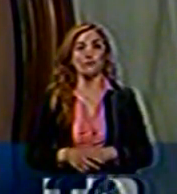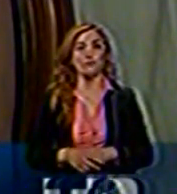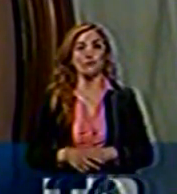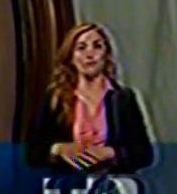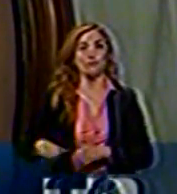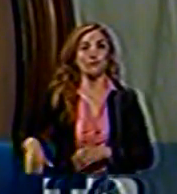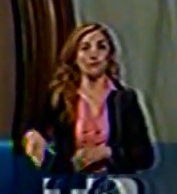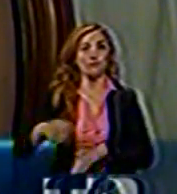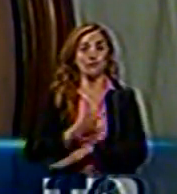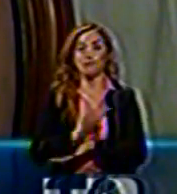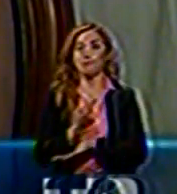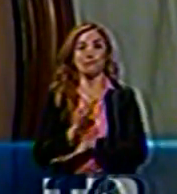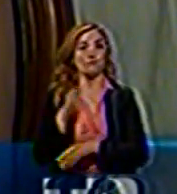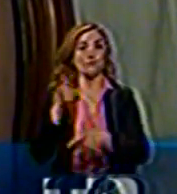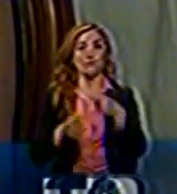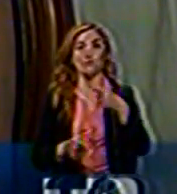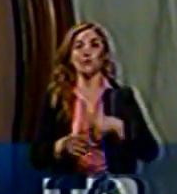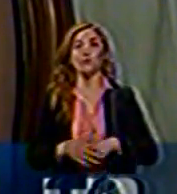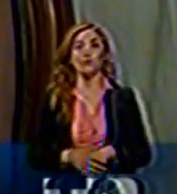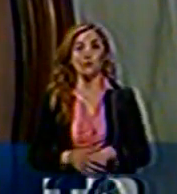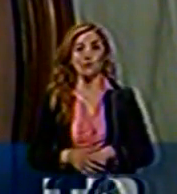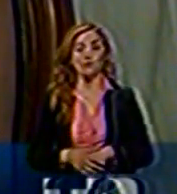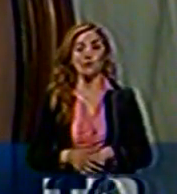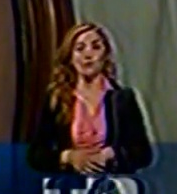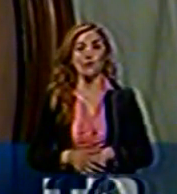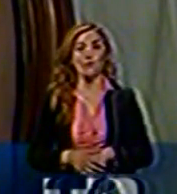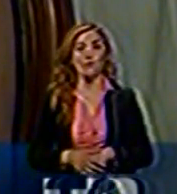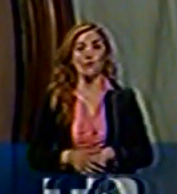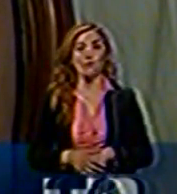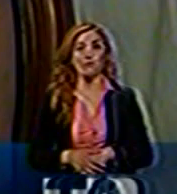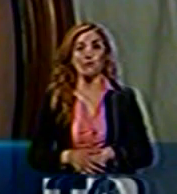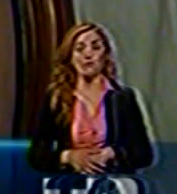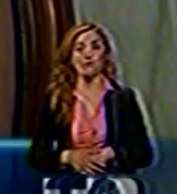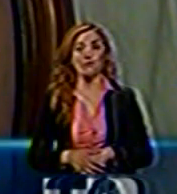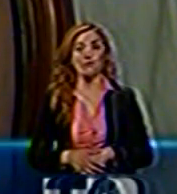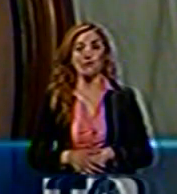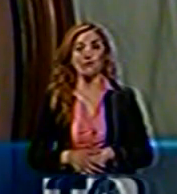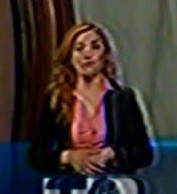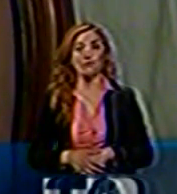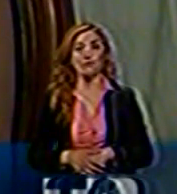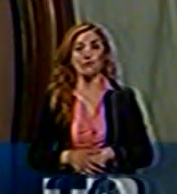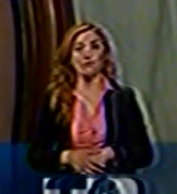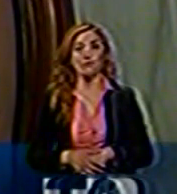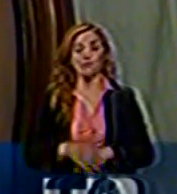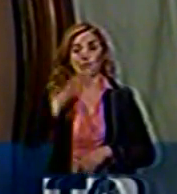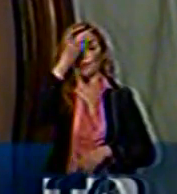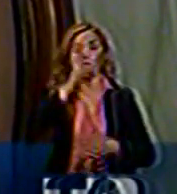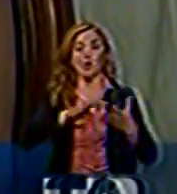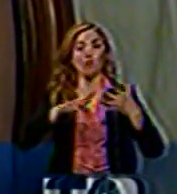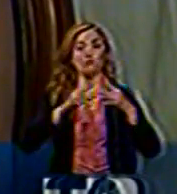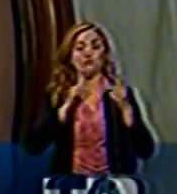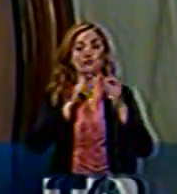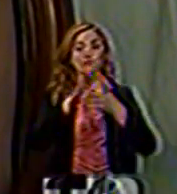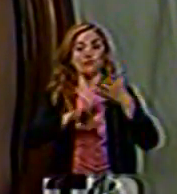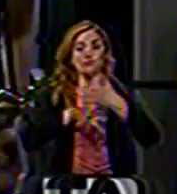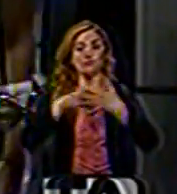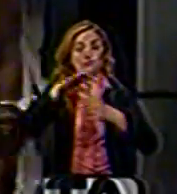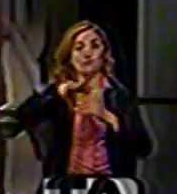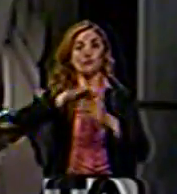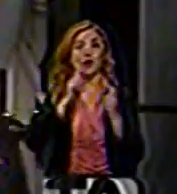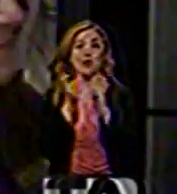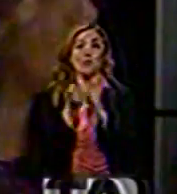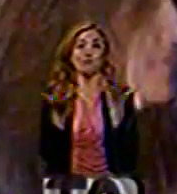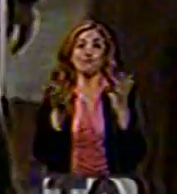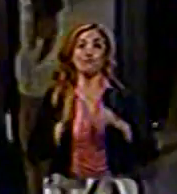día más si no se habría modificado a través de resolución el cronograma electoral. En